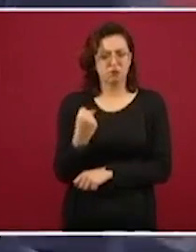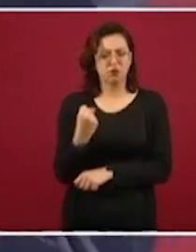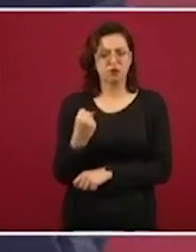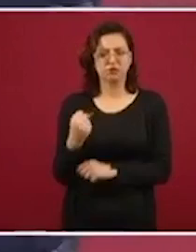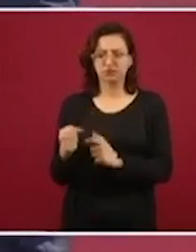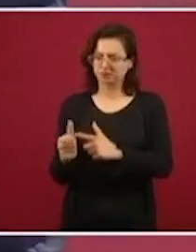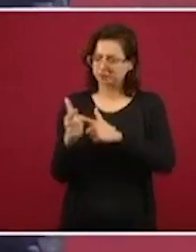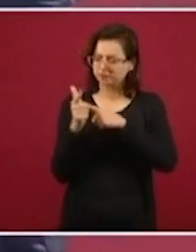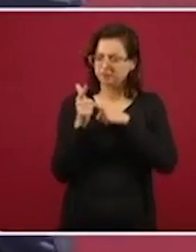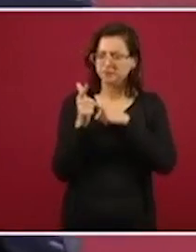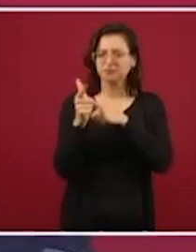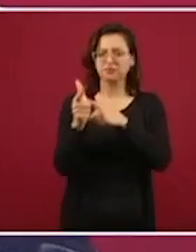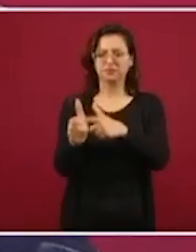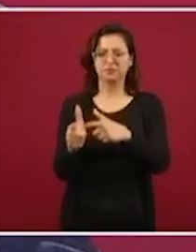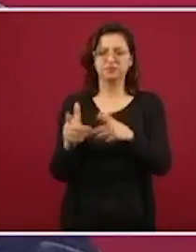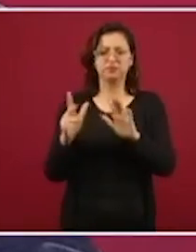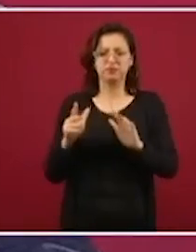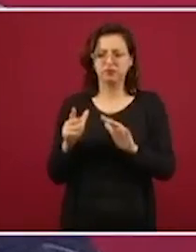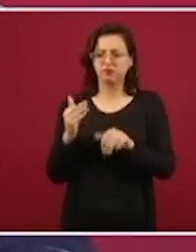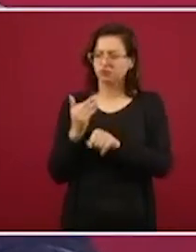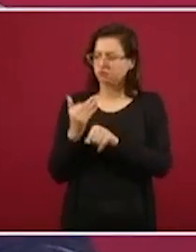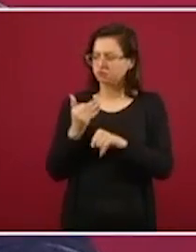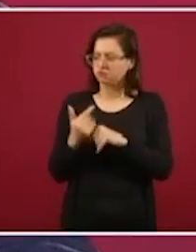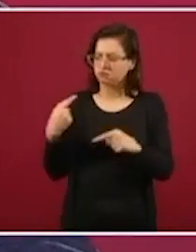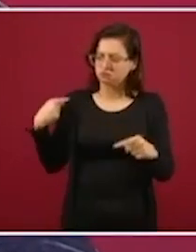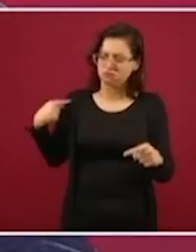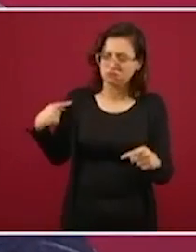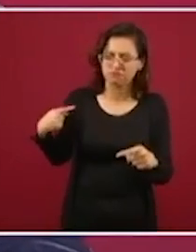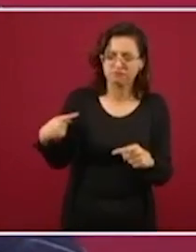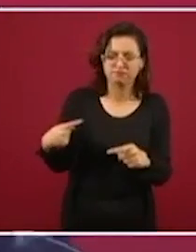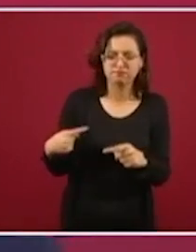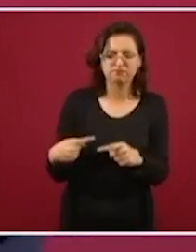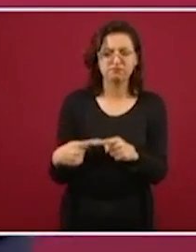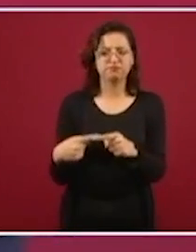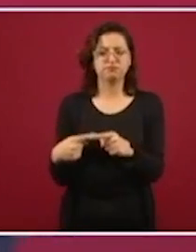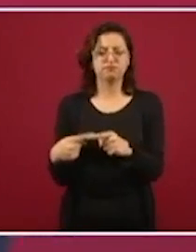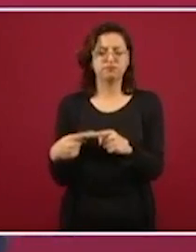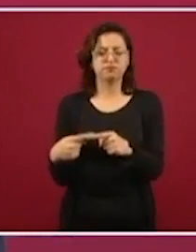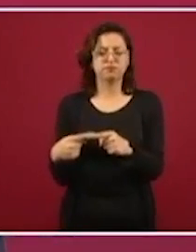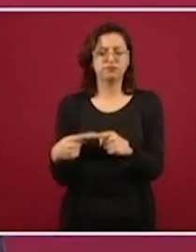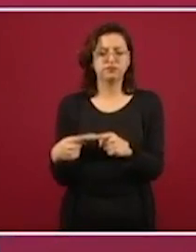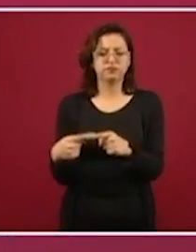esta primera etapa d